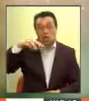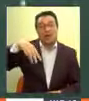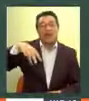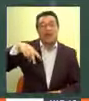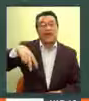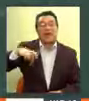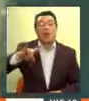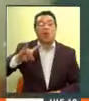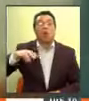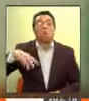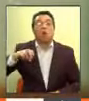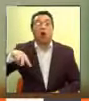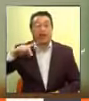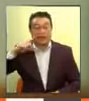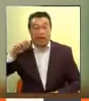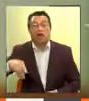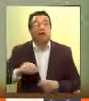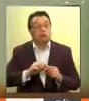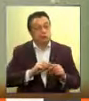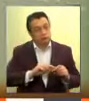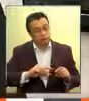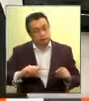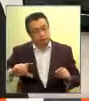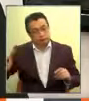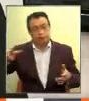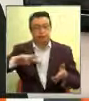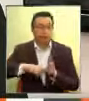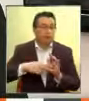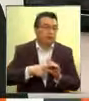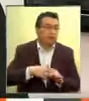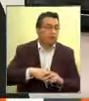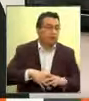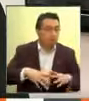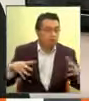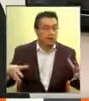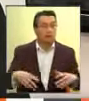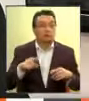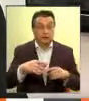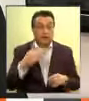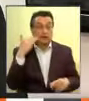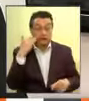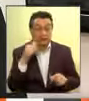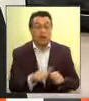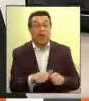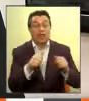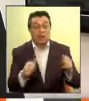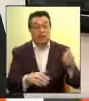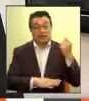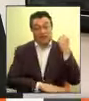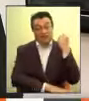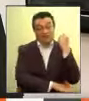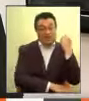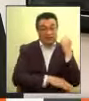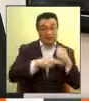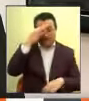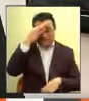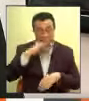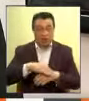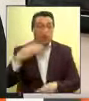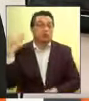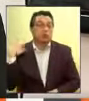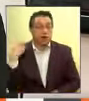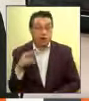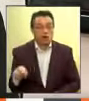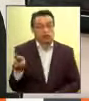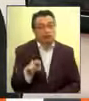Desde ese momento su salud comenzó a complicarse. Este es un niño que además tiene de base una enfermedad pulmonar crónica, tiene un